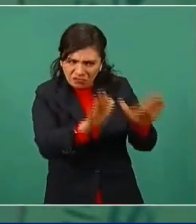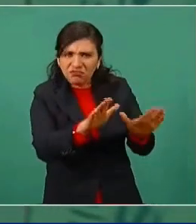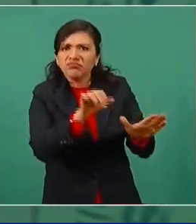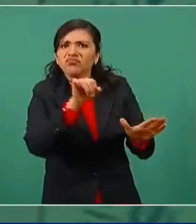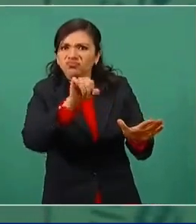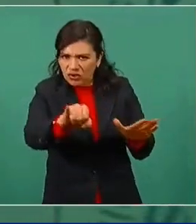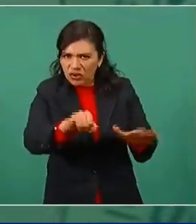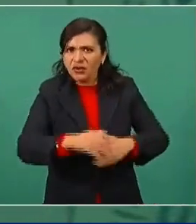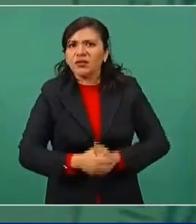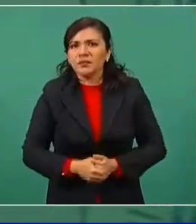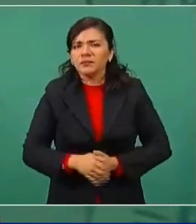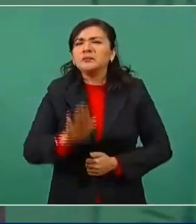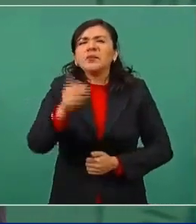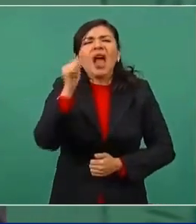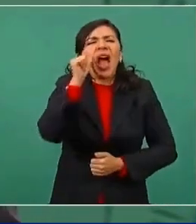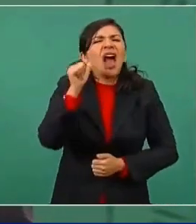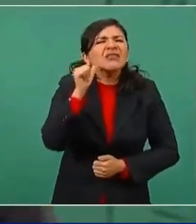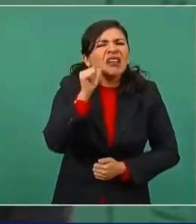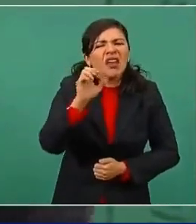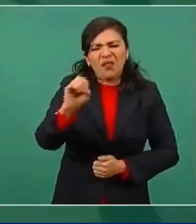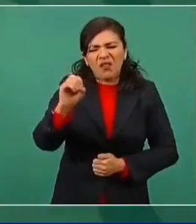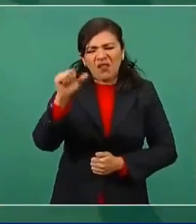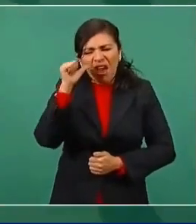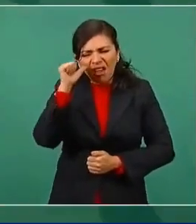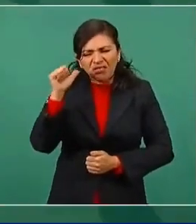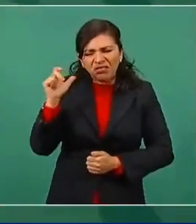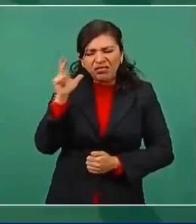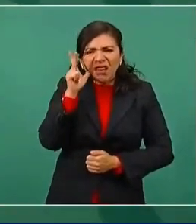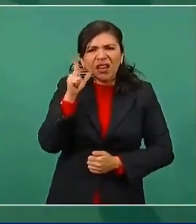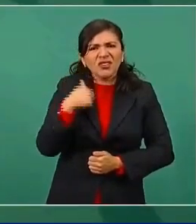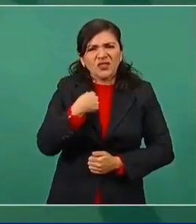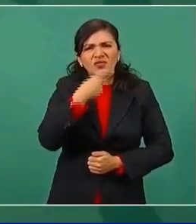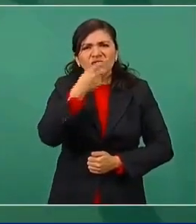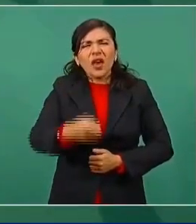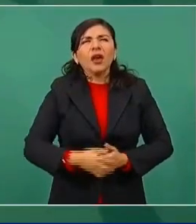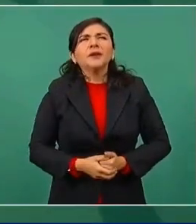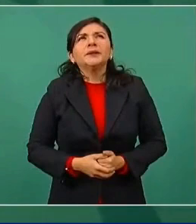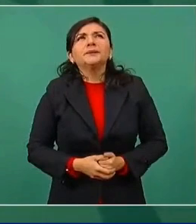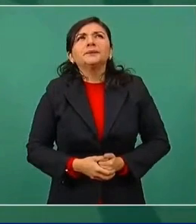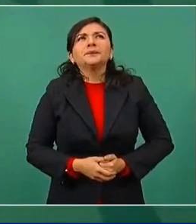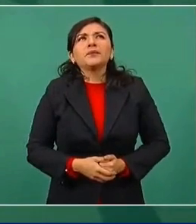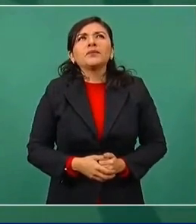Ayer o antier hablaba yo de que cuando ya estaban